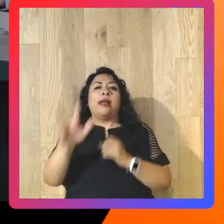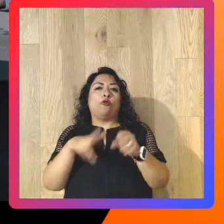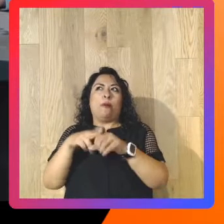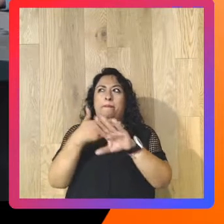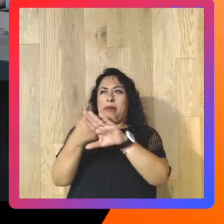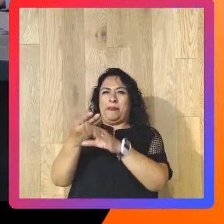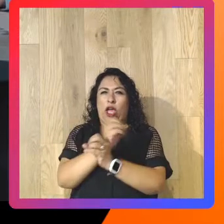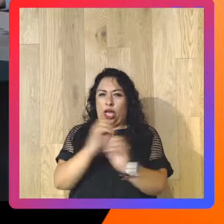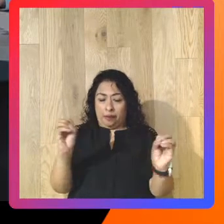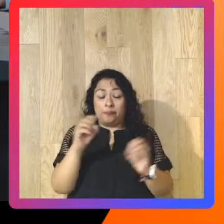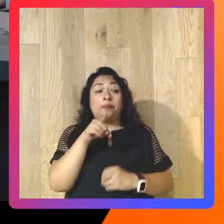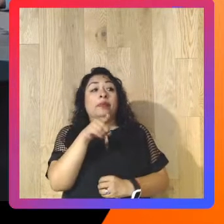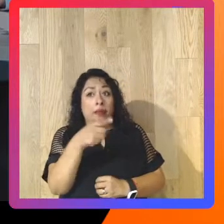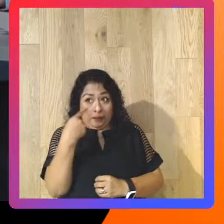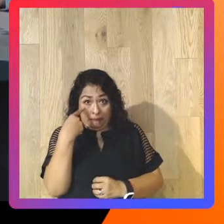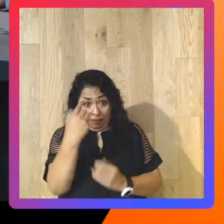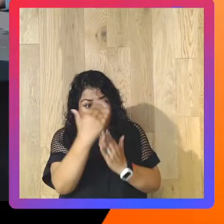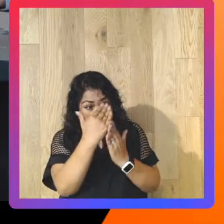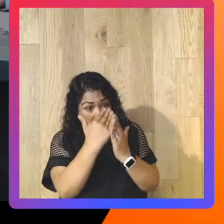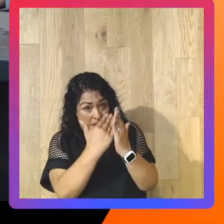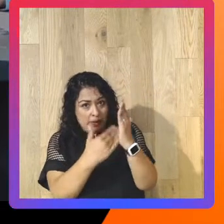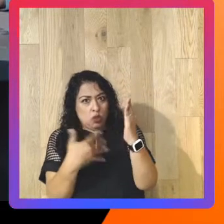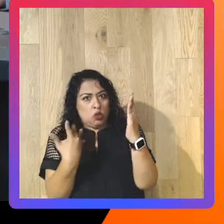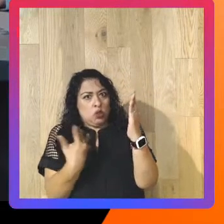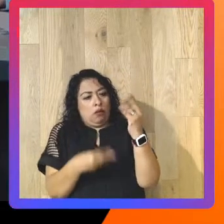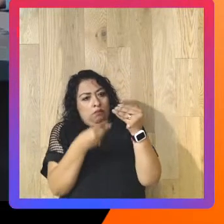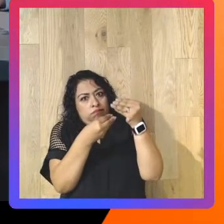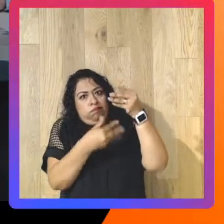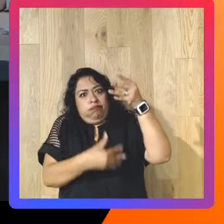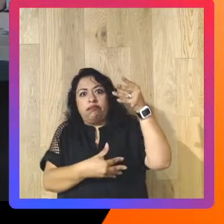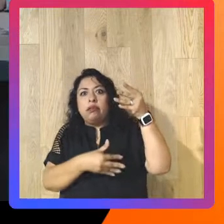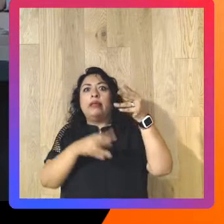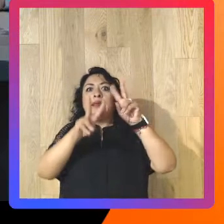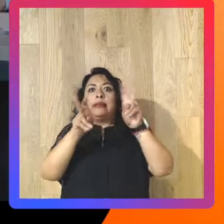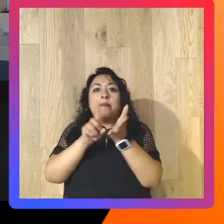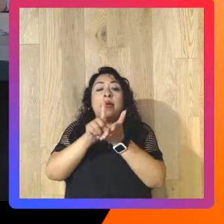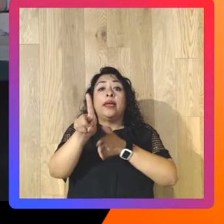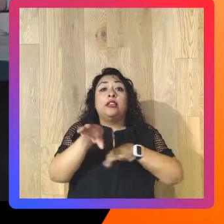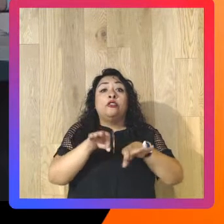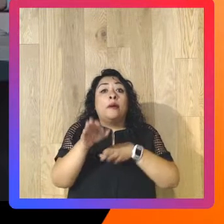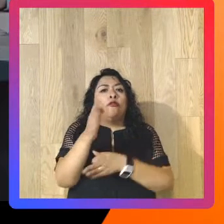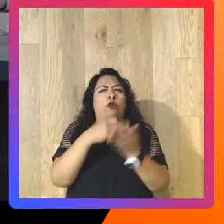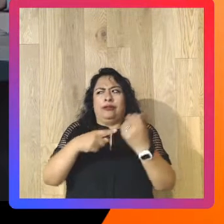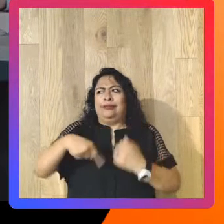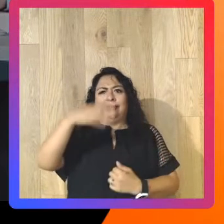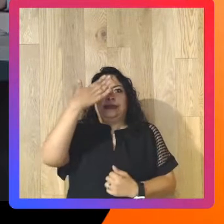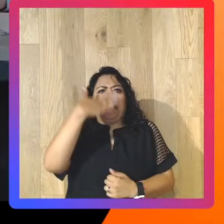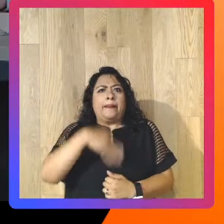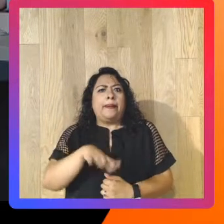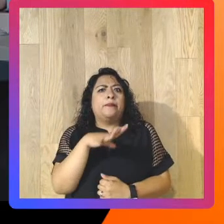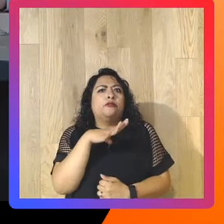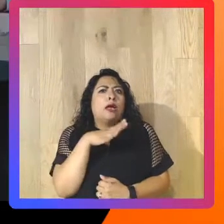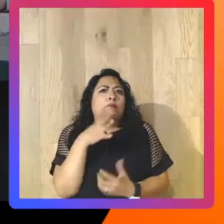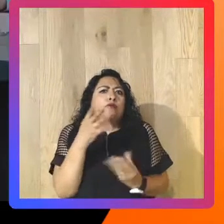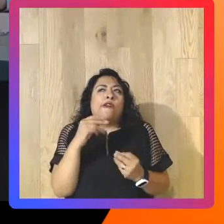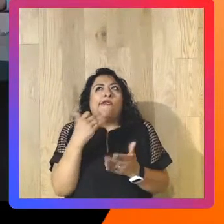naturaleza. Aunque, como pueden ver, este plan es muy amplio. Y en materia de derechos laborales, todos sabemos que tenemos